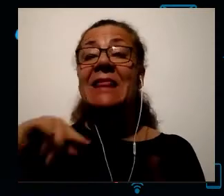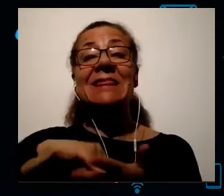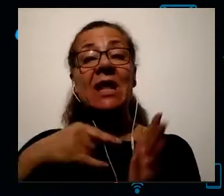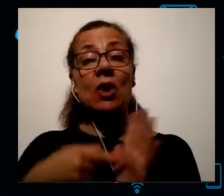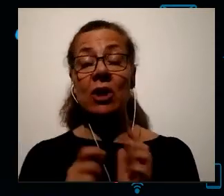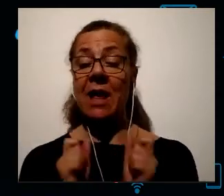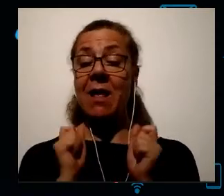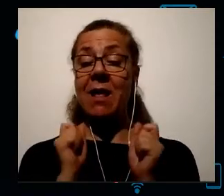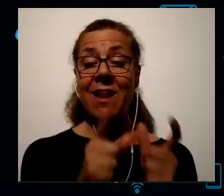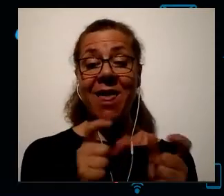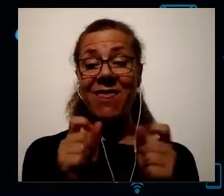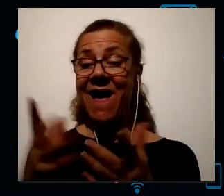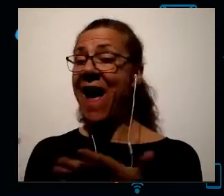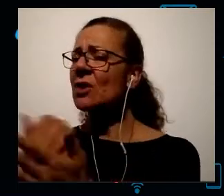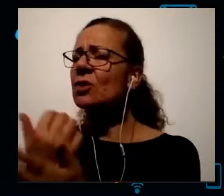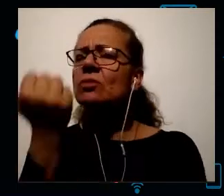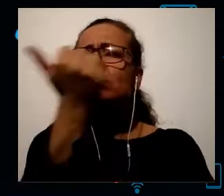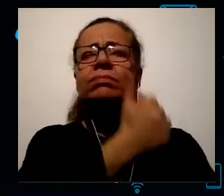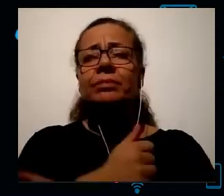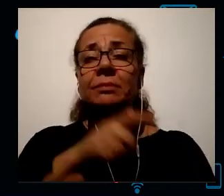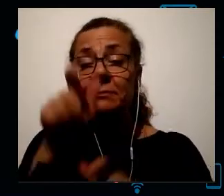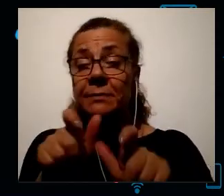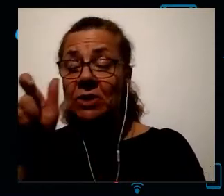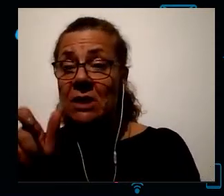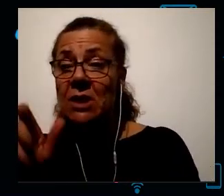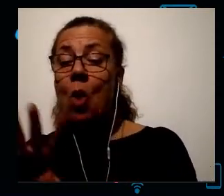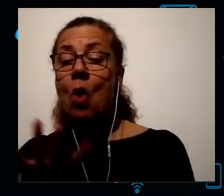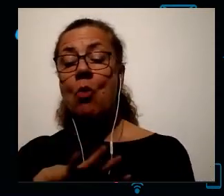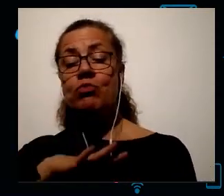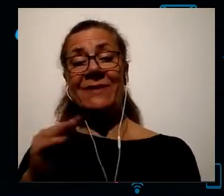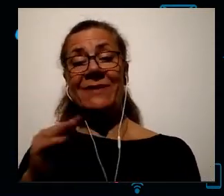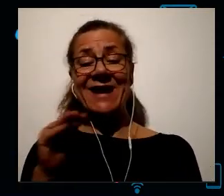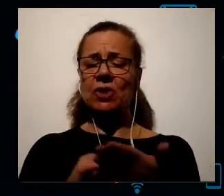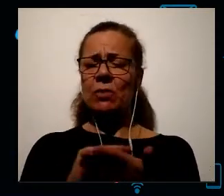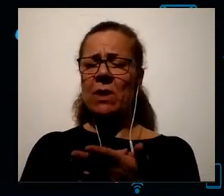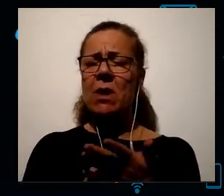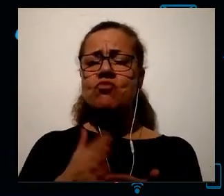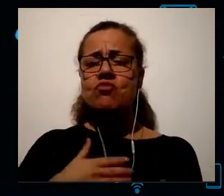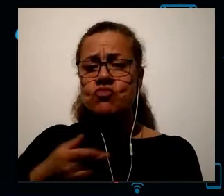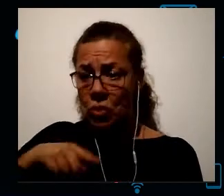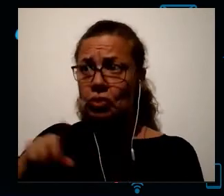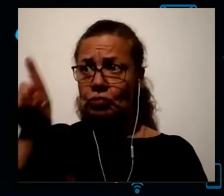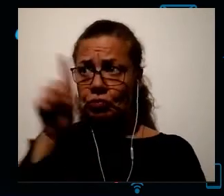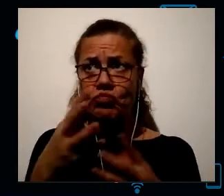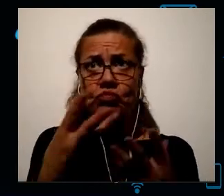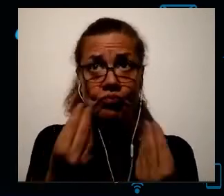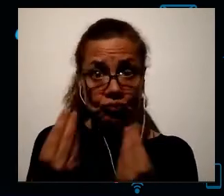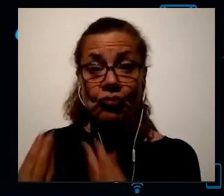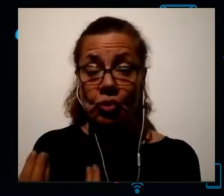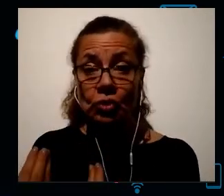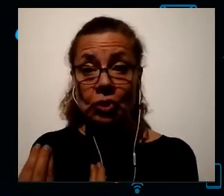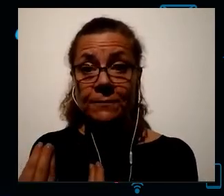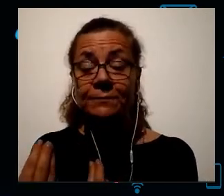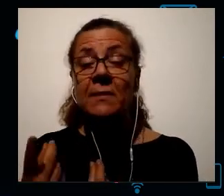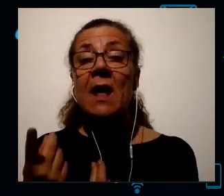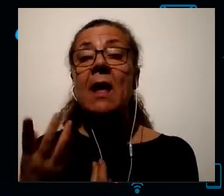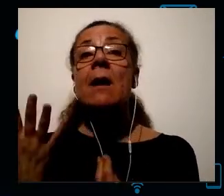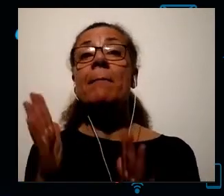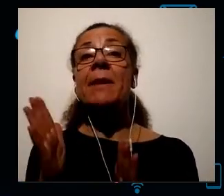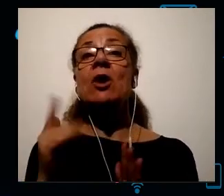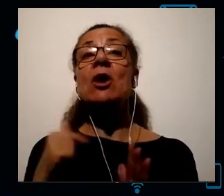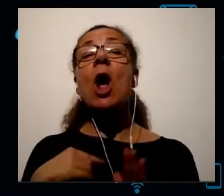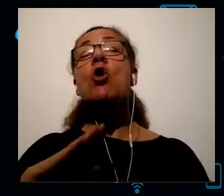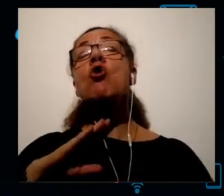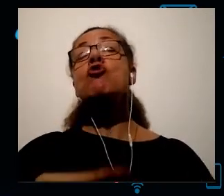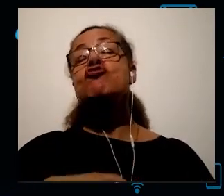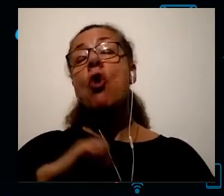disposición de toda la ciudadanía la posibilidad de resolver muchos de nuestros problemas y lo que lo que sucede es que la competencia digital